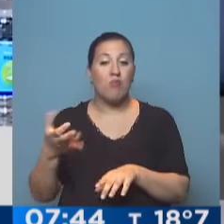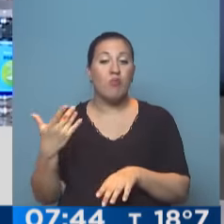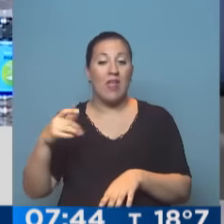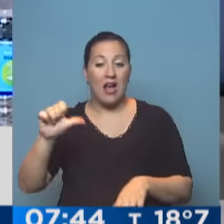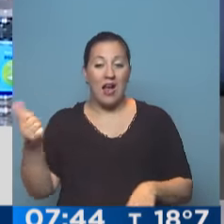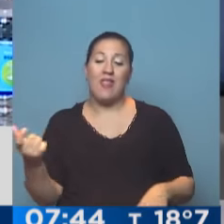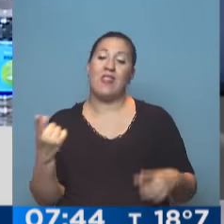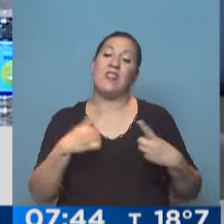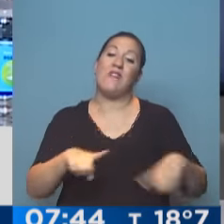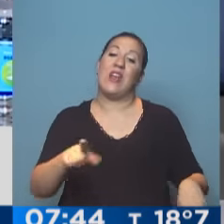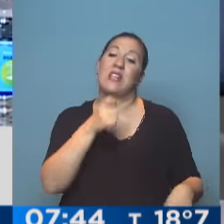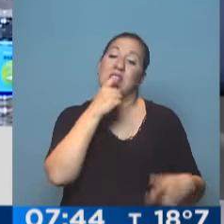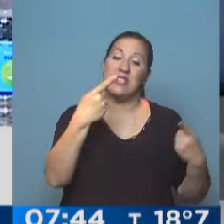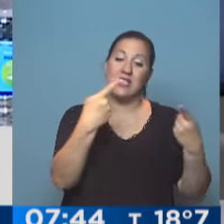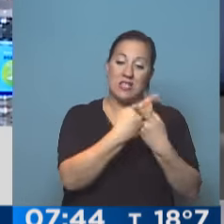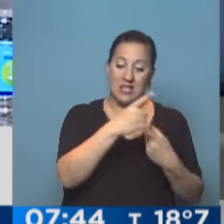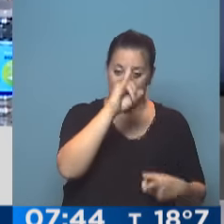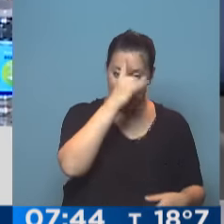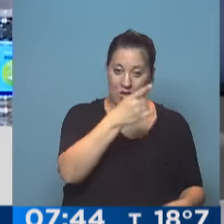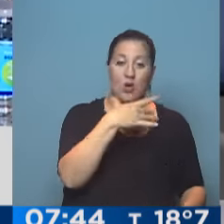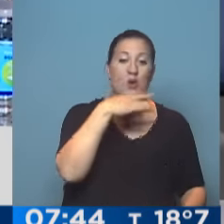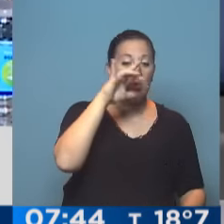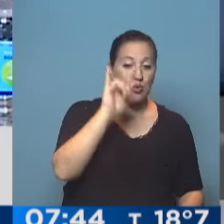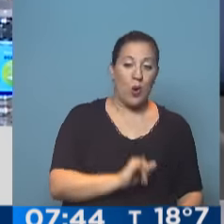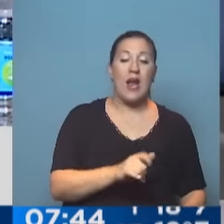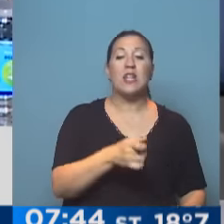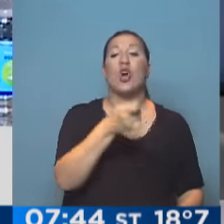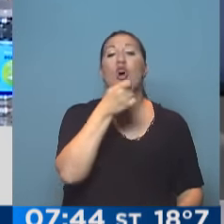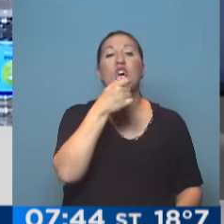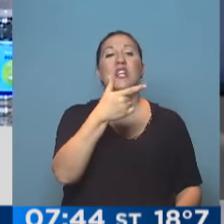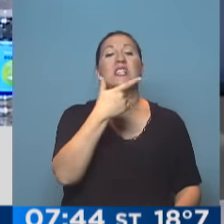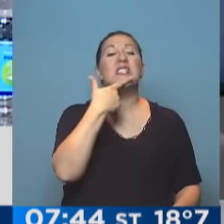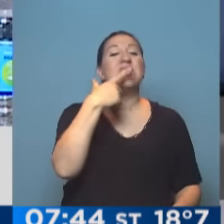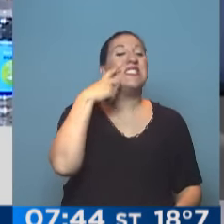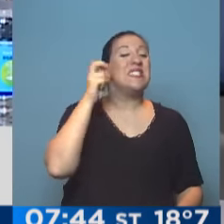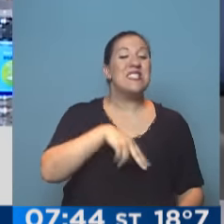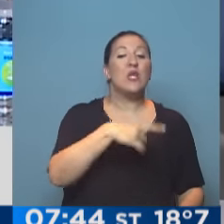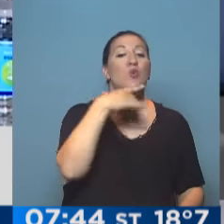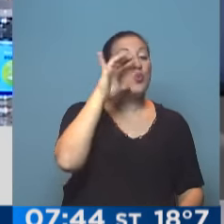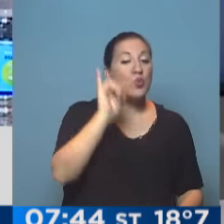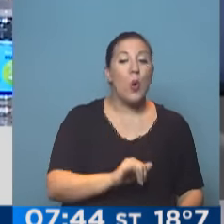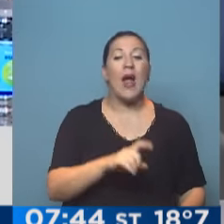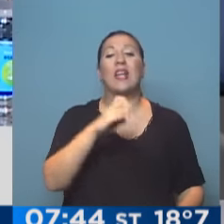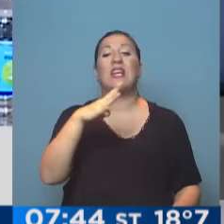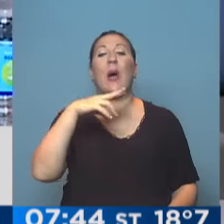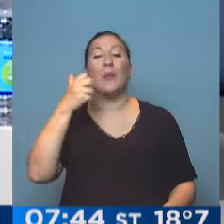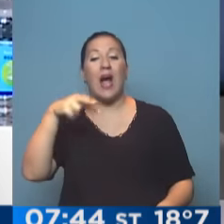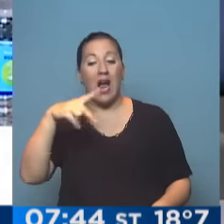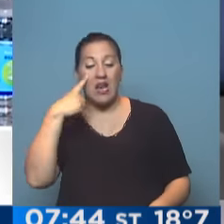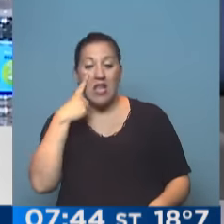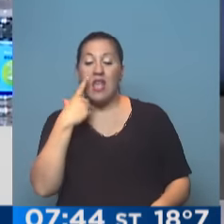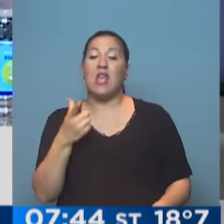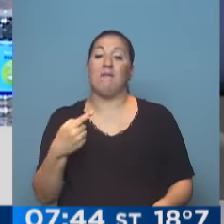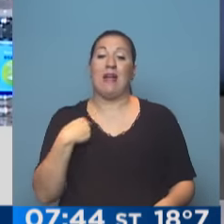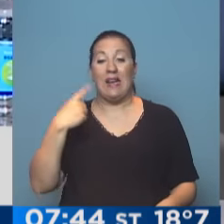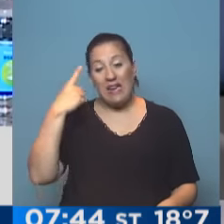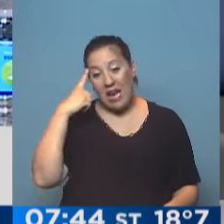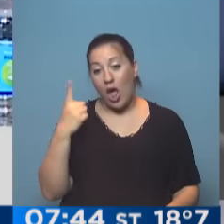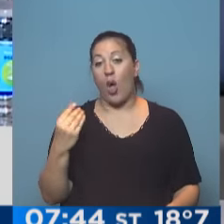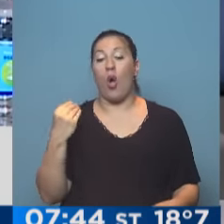enfrentar a Uruguay con Cavani y con Suárez que sin Cavani y sin Suárez. Y creo que es un alivio para cualquier equipo cuando enfrente